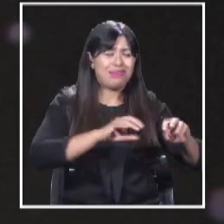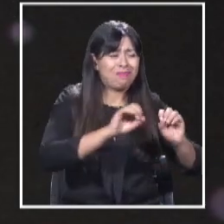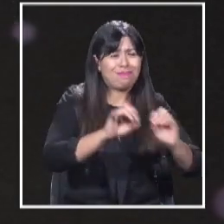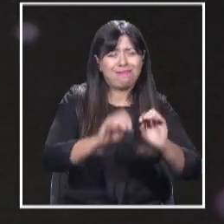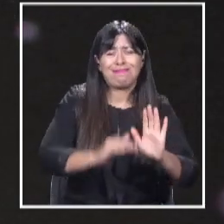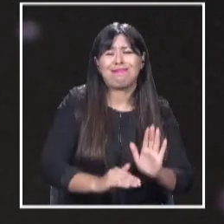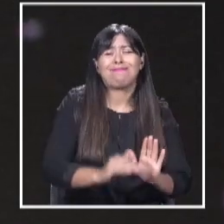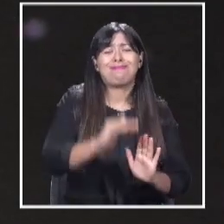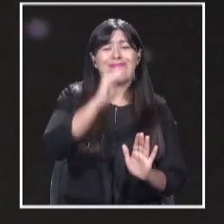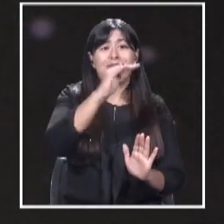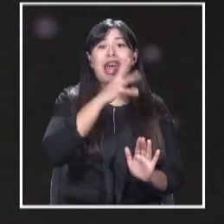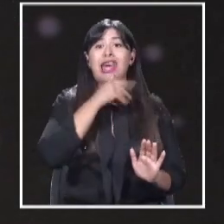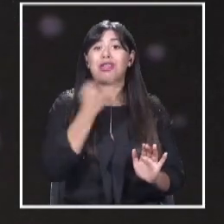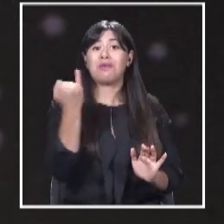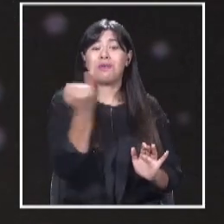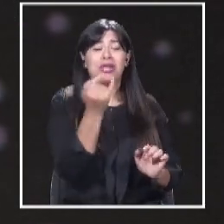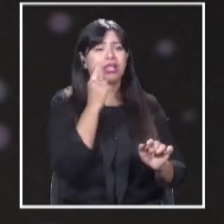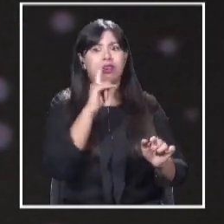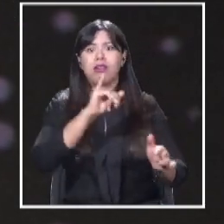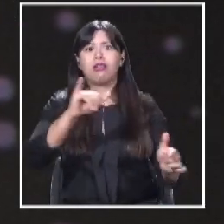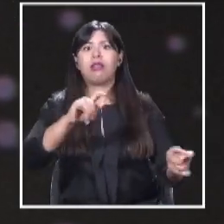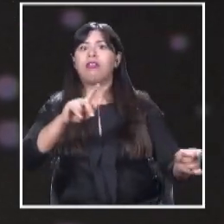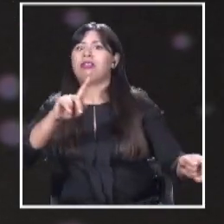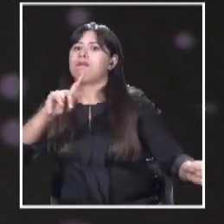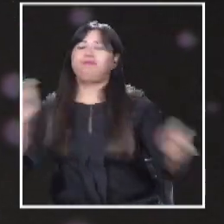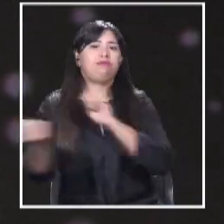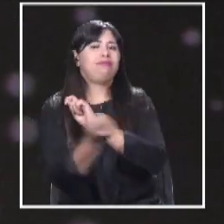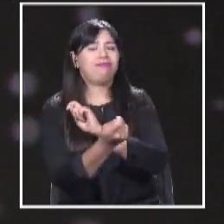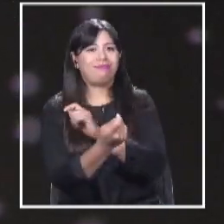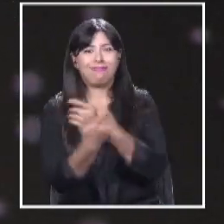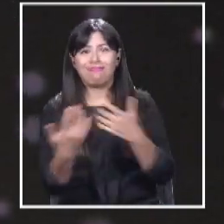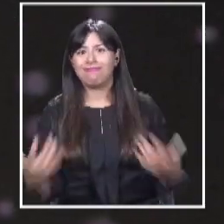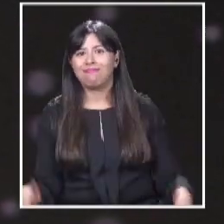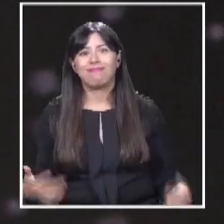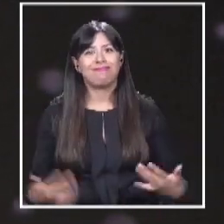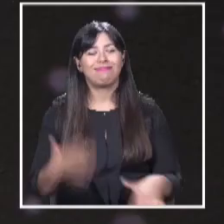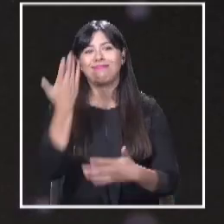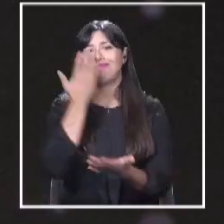convertirse en un adulto independiente, todo se nos pone patas arriba, con